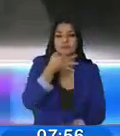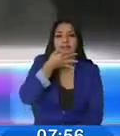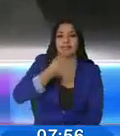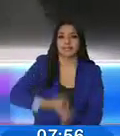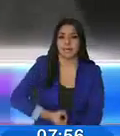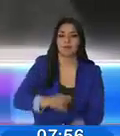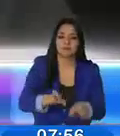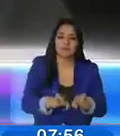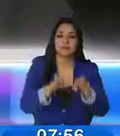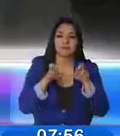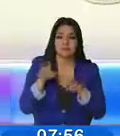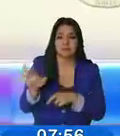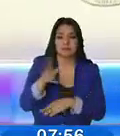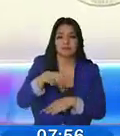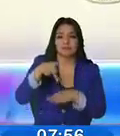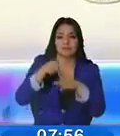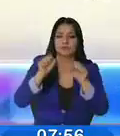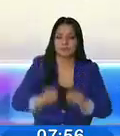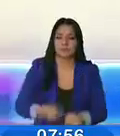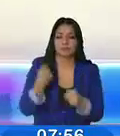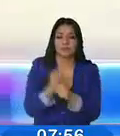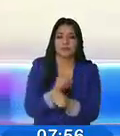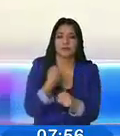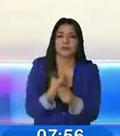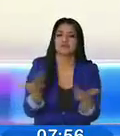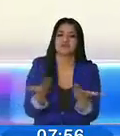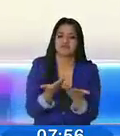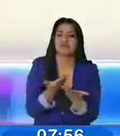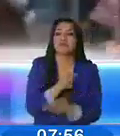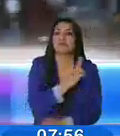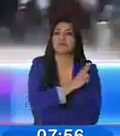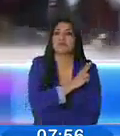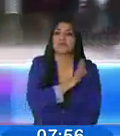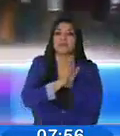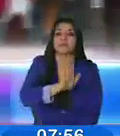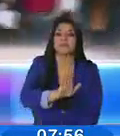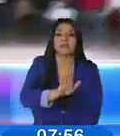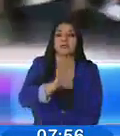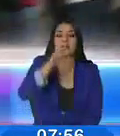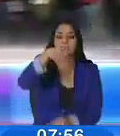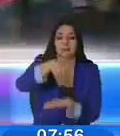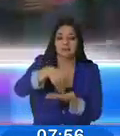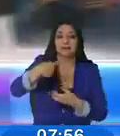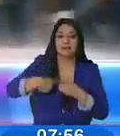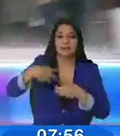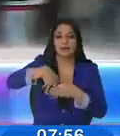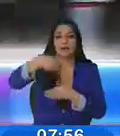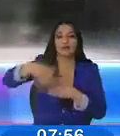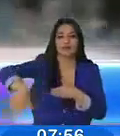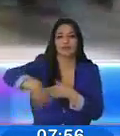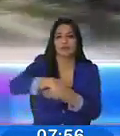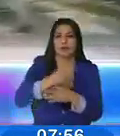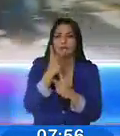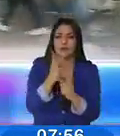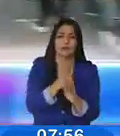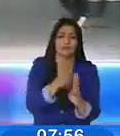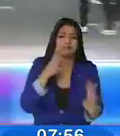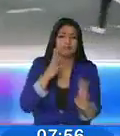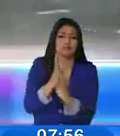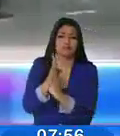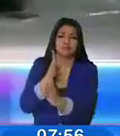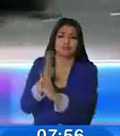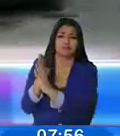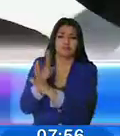el ejercicio profesional. En los exteriores de la Facultad de Medicina de la Universidad Central de Quito se evidenciaron largas